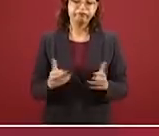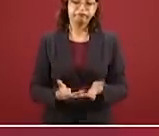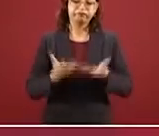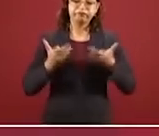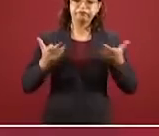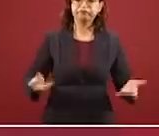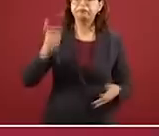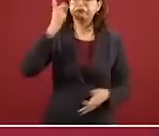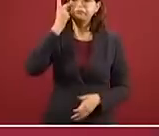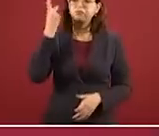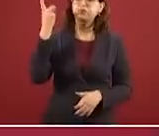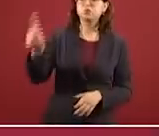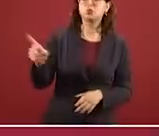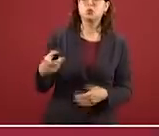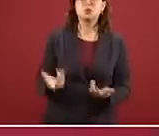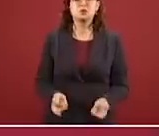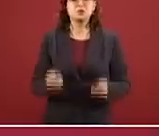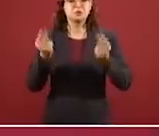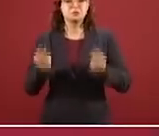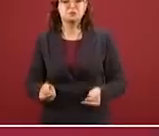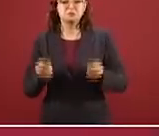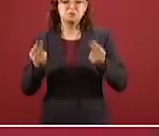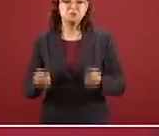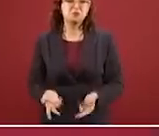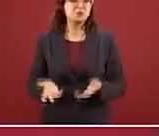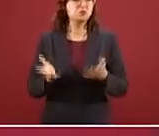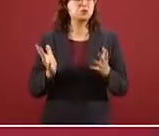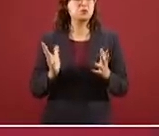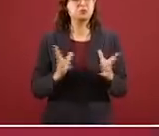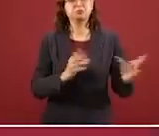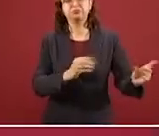terrateniente y comerciante y